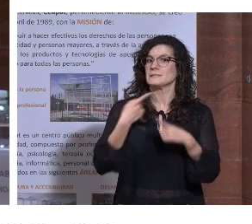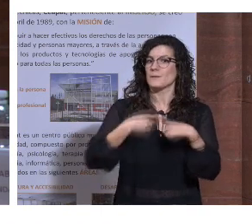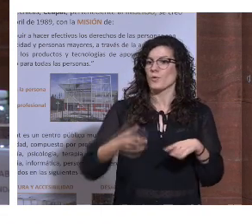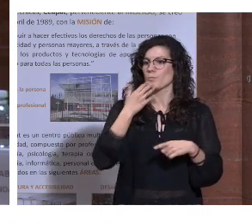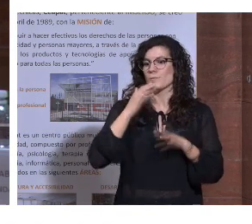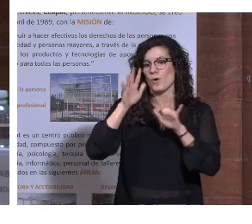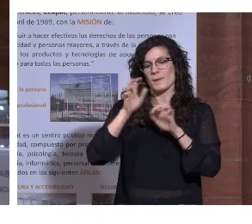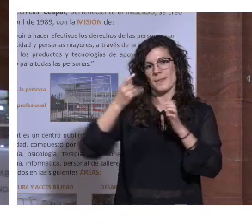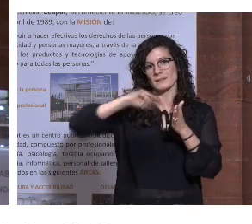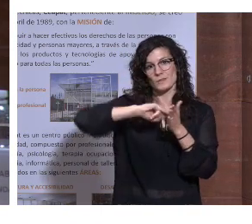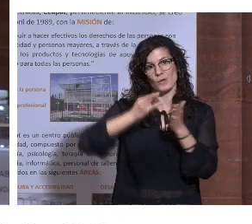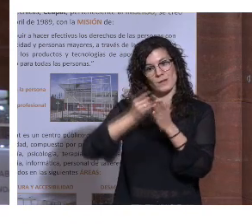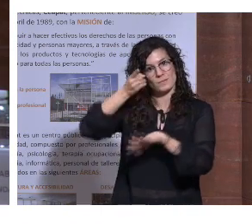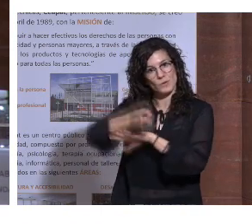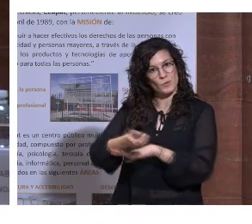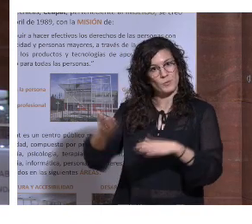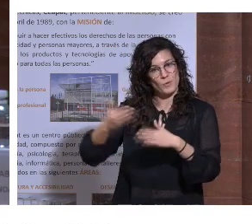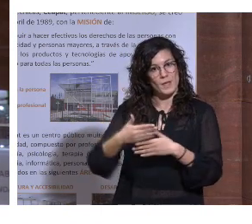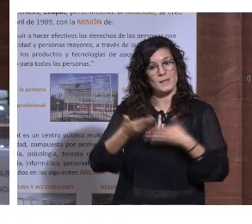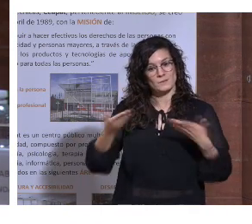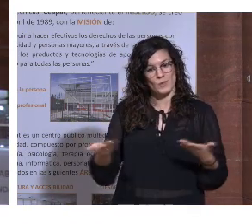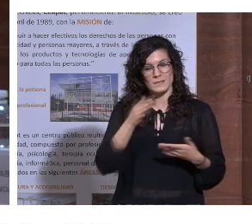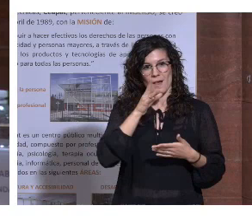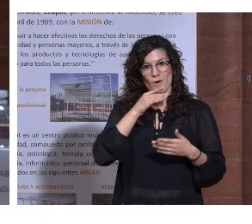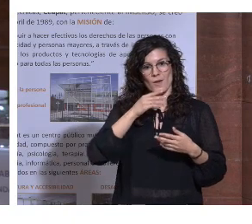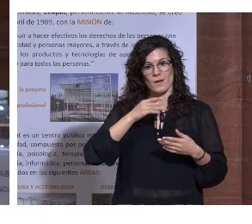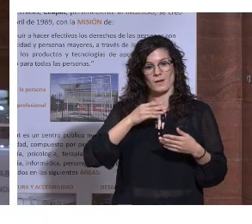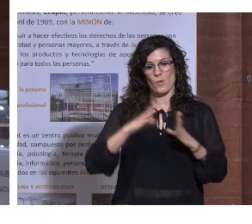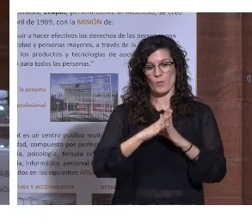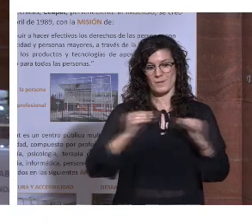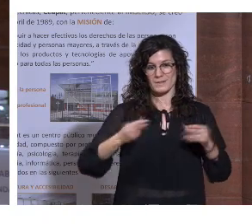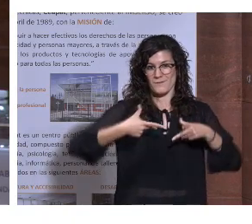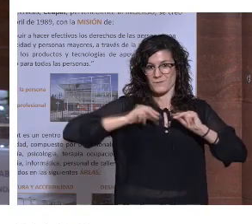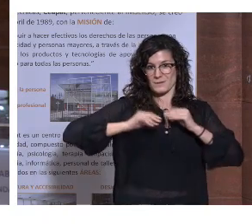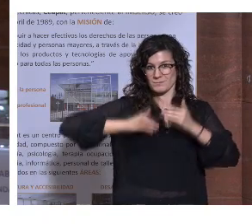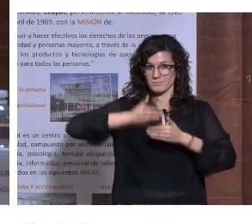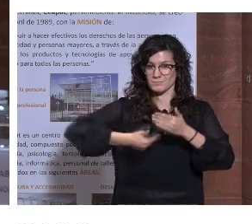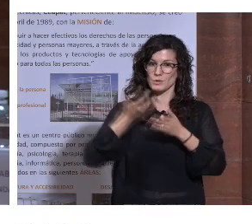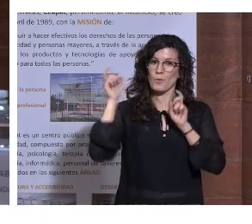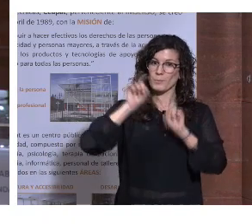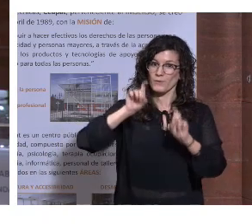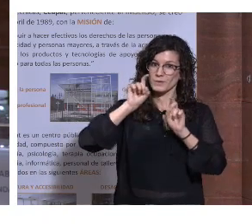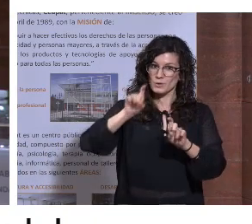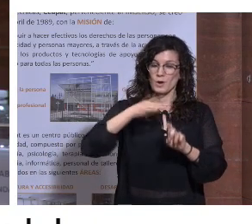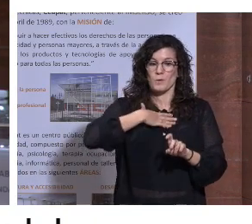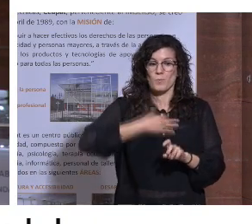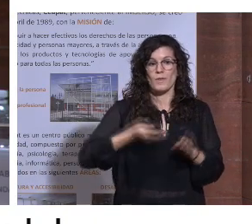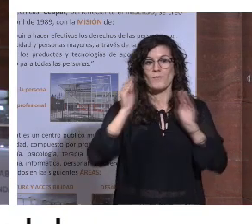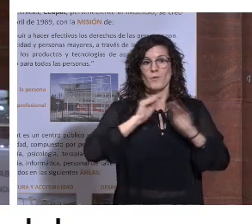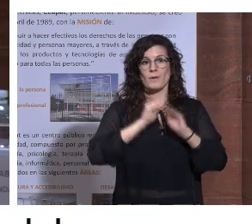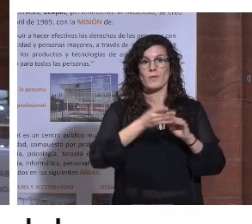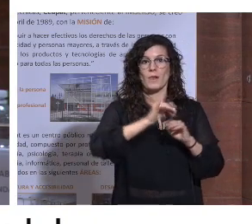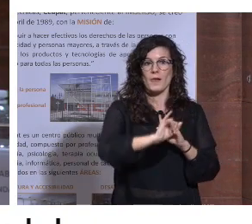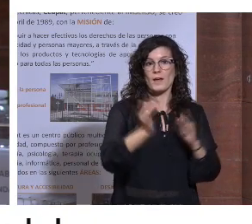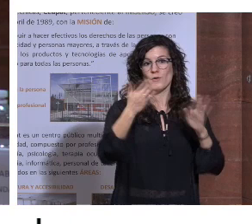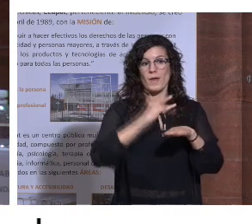tecnologías. Con lo cual, ahora las generaciones que salen de la universidad pueden o no tener formación en competencia